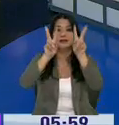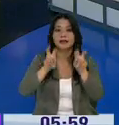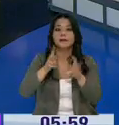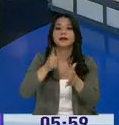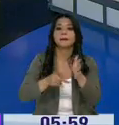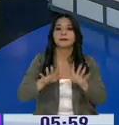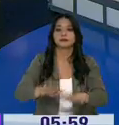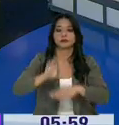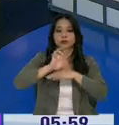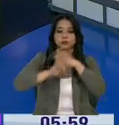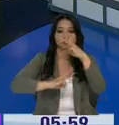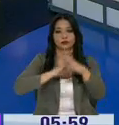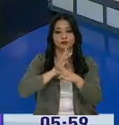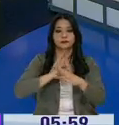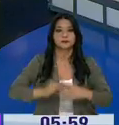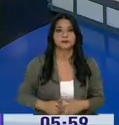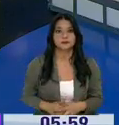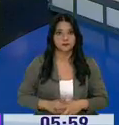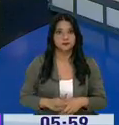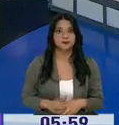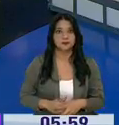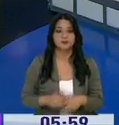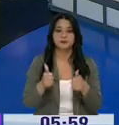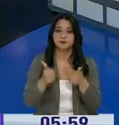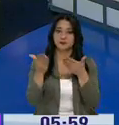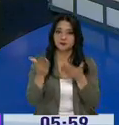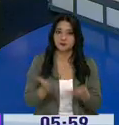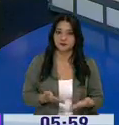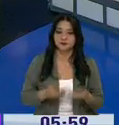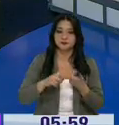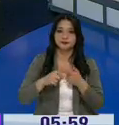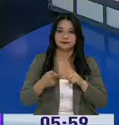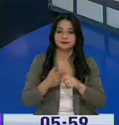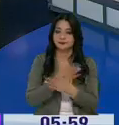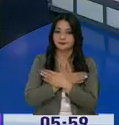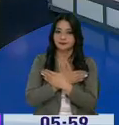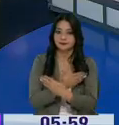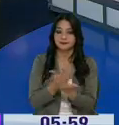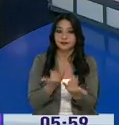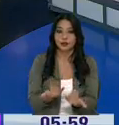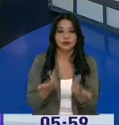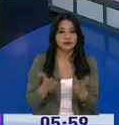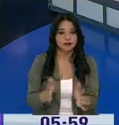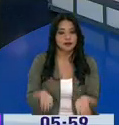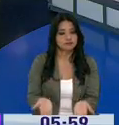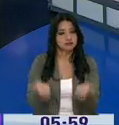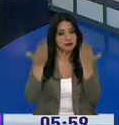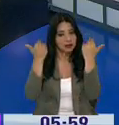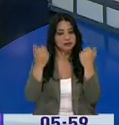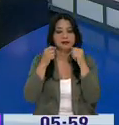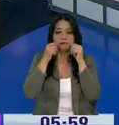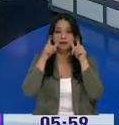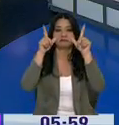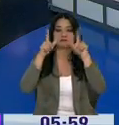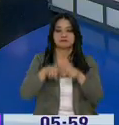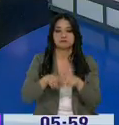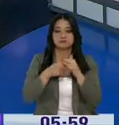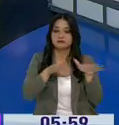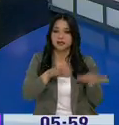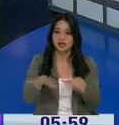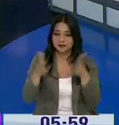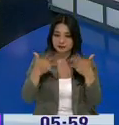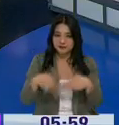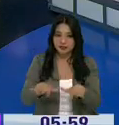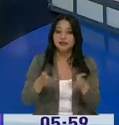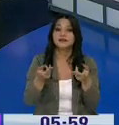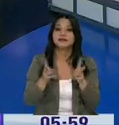Ecuador y al mundo, mi querida Ale. Así es, le damos la bienvenida a todos nuestros amigos televidentes que en este momento están ya levantándose para cumplir con sus labores diarias y, por supuesto,